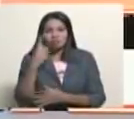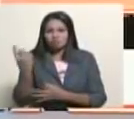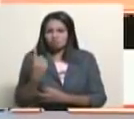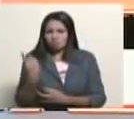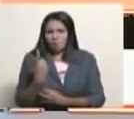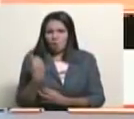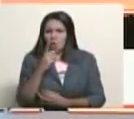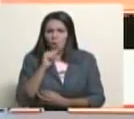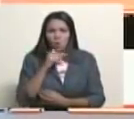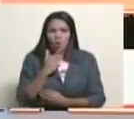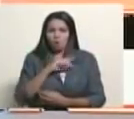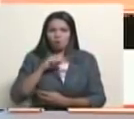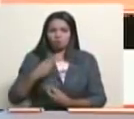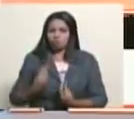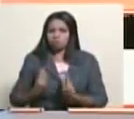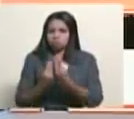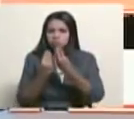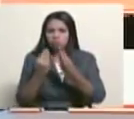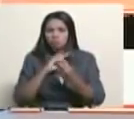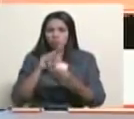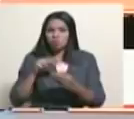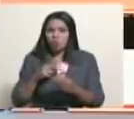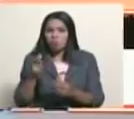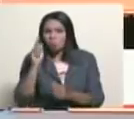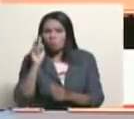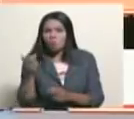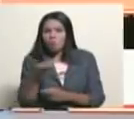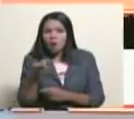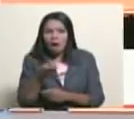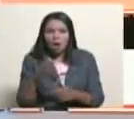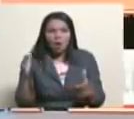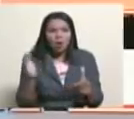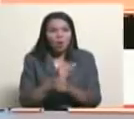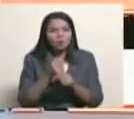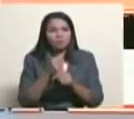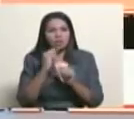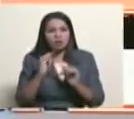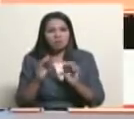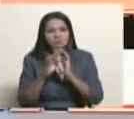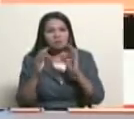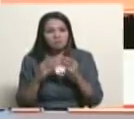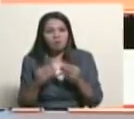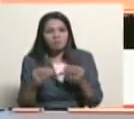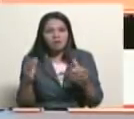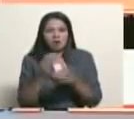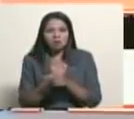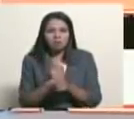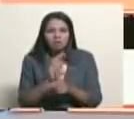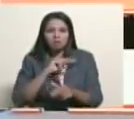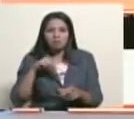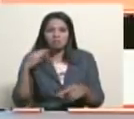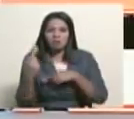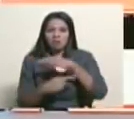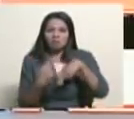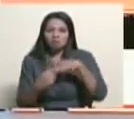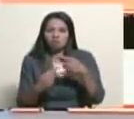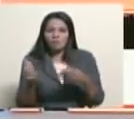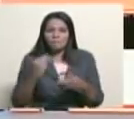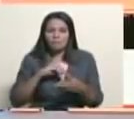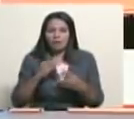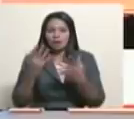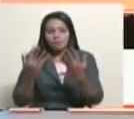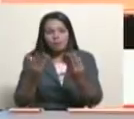olvidados. Hay que buscarlos, mirarlos, encontrarlos, y que sepa que en la revolución les lleva su mano